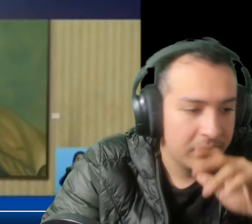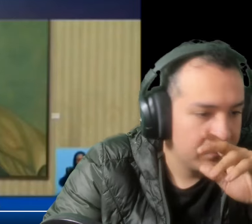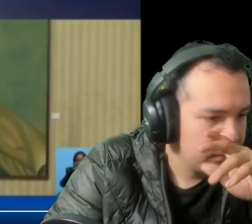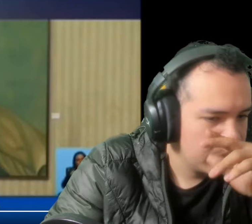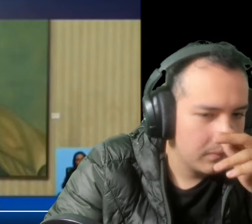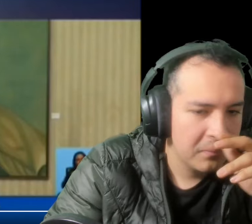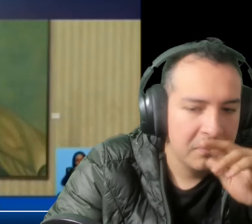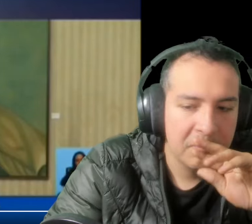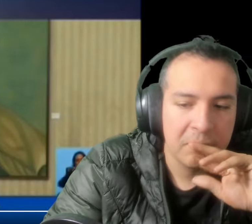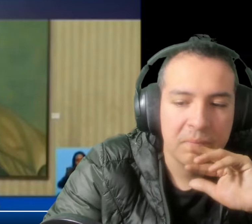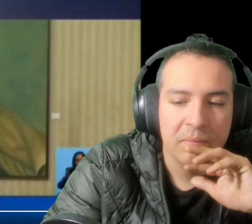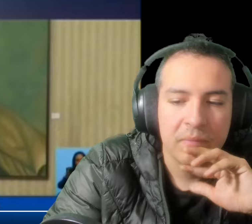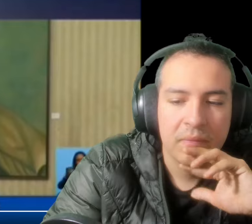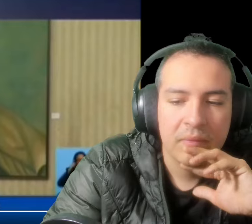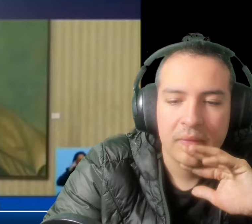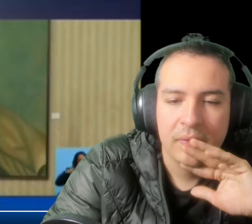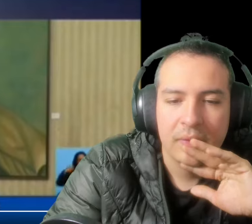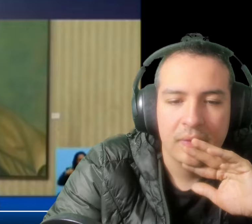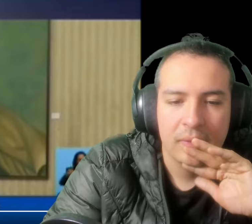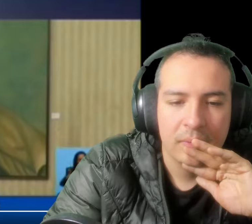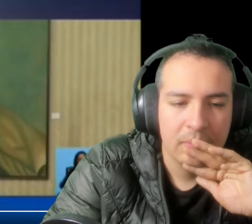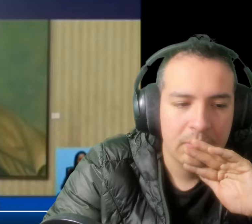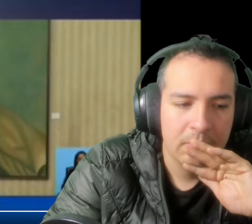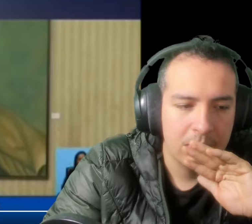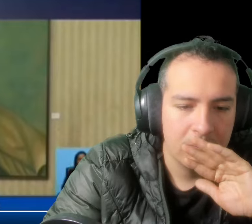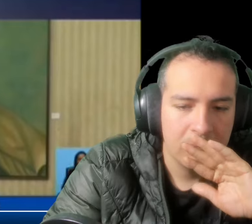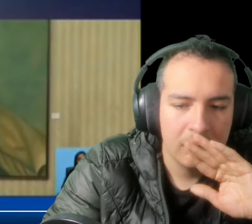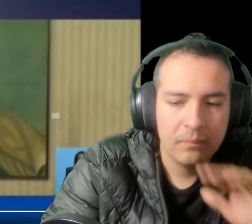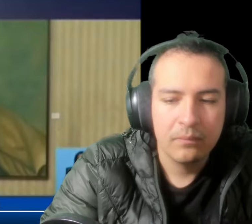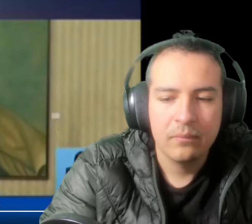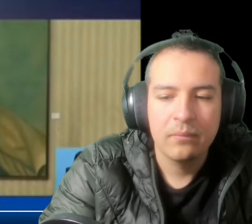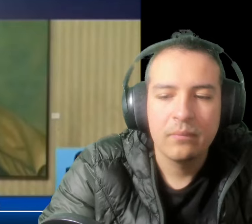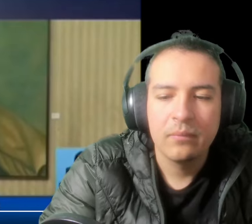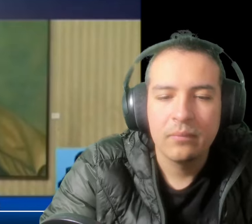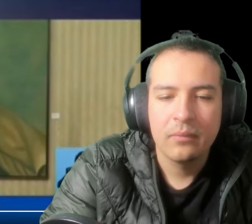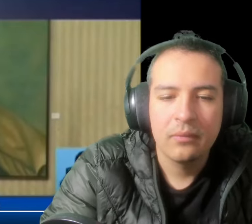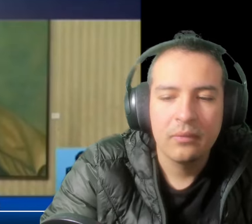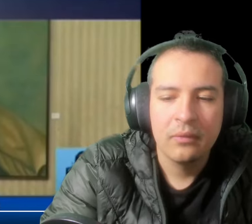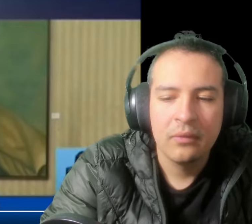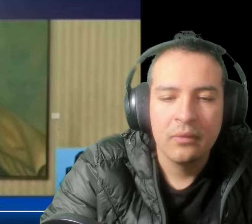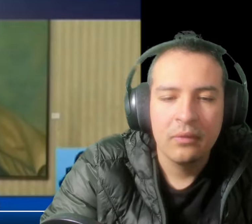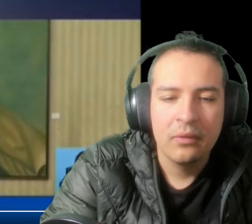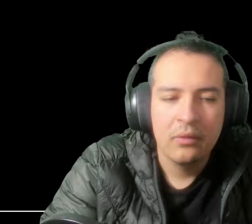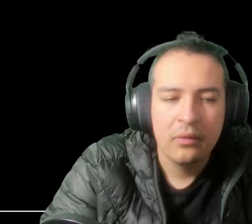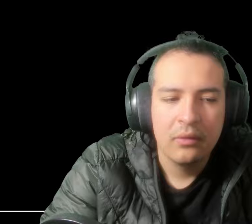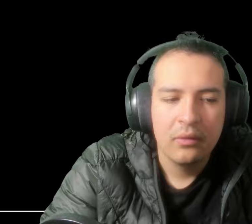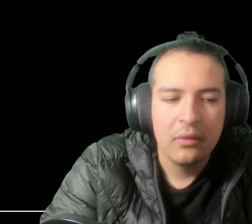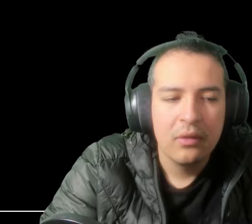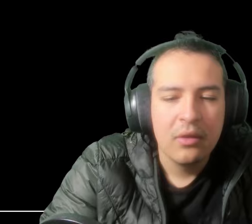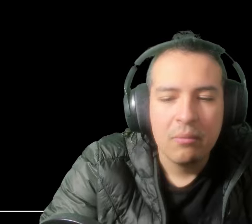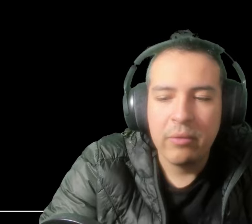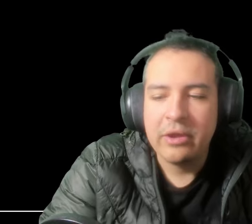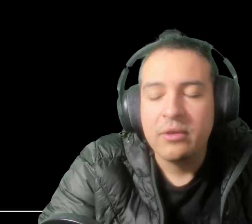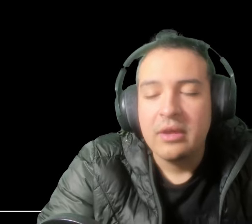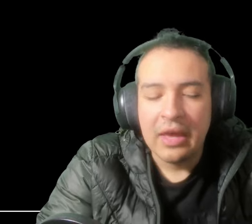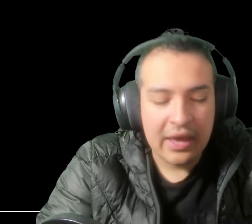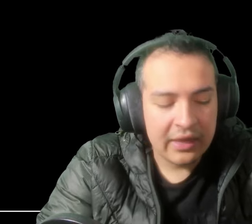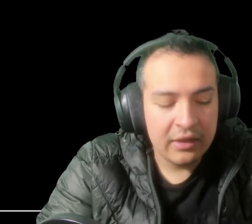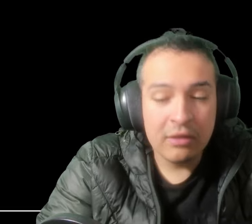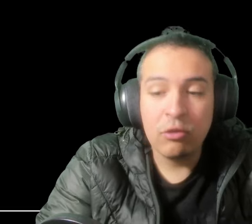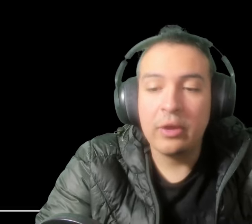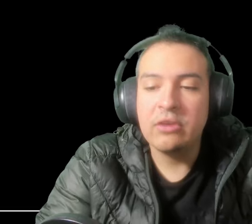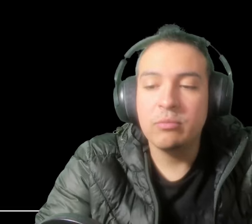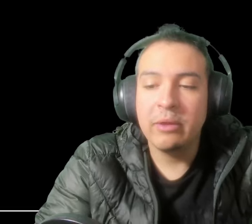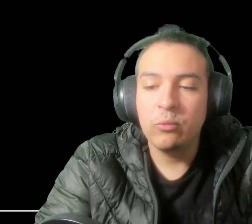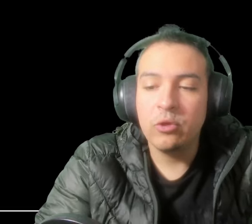y días subsecuente y se avanzó mucho en la liberación de los centros de Mando que bueno acá